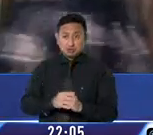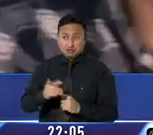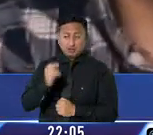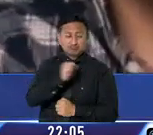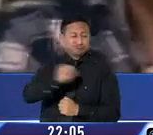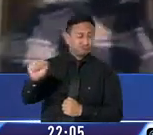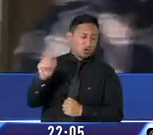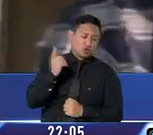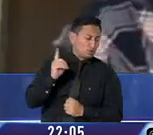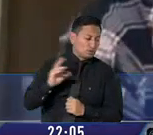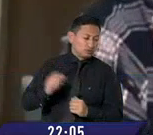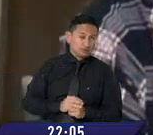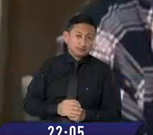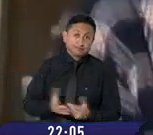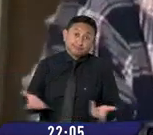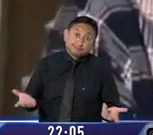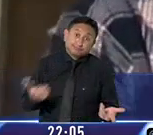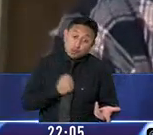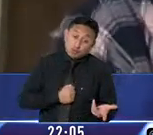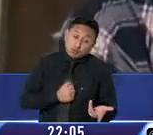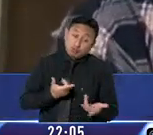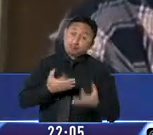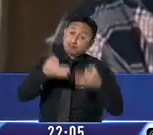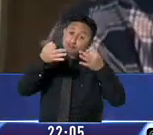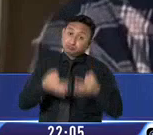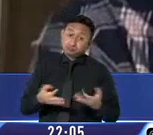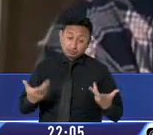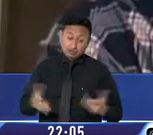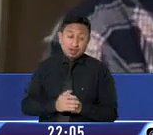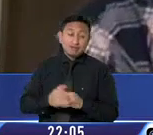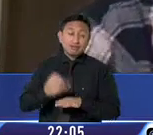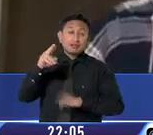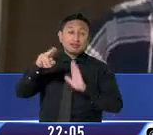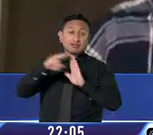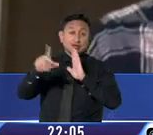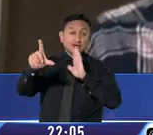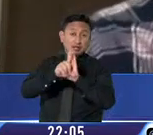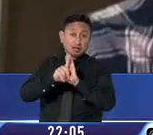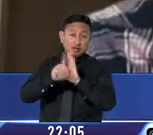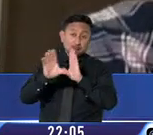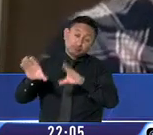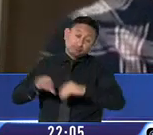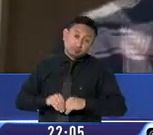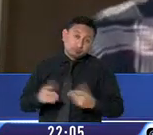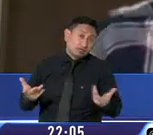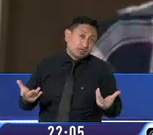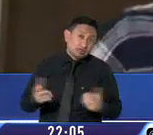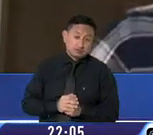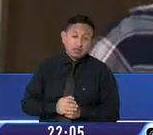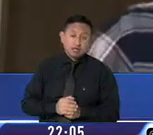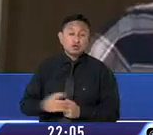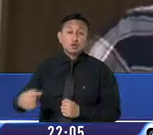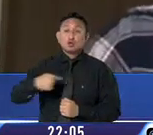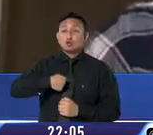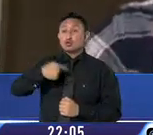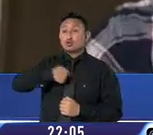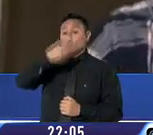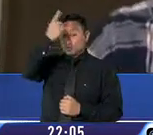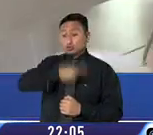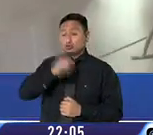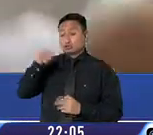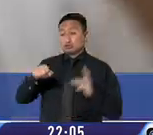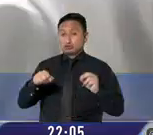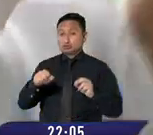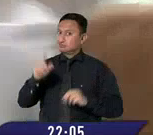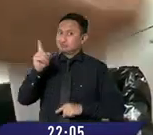opone a la vacunación, se la tiene que cumplir. Es una norma vigente y las normas se tienen que cumplir. No es una cuestión de yo decido no